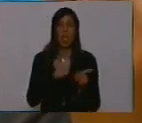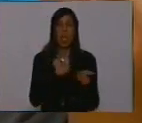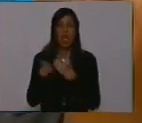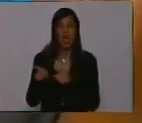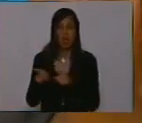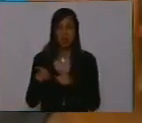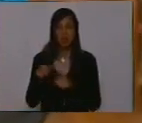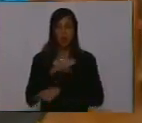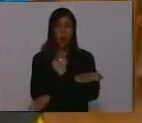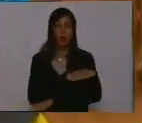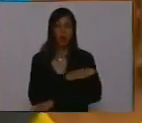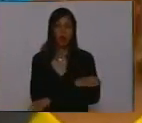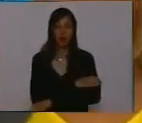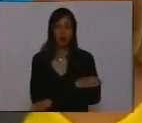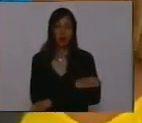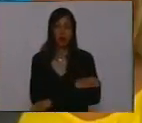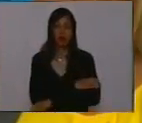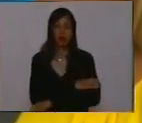solamente reciben